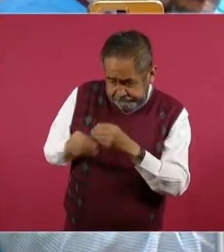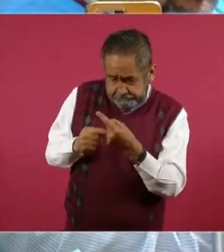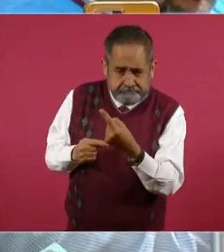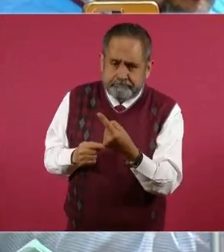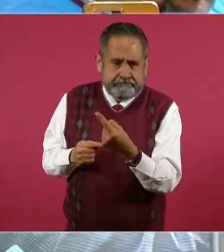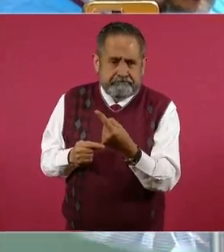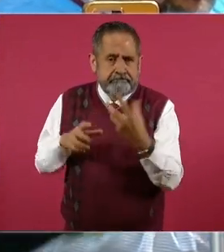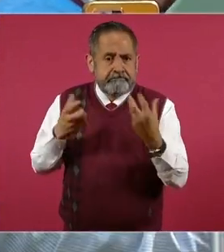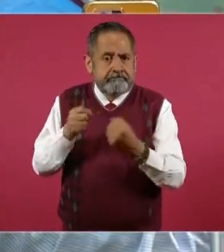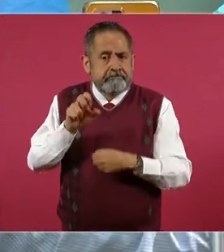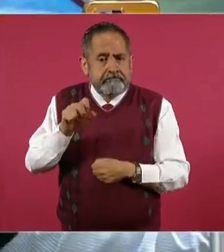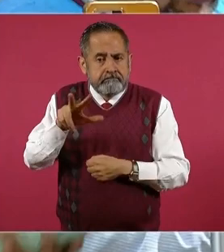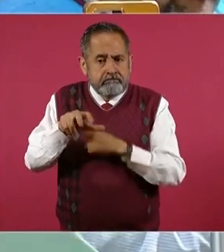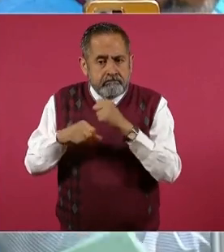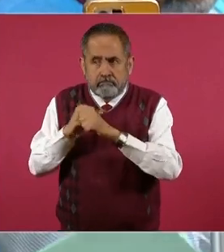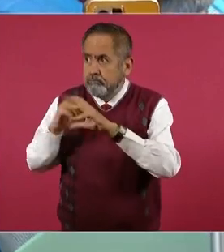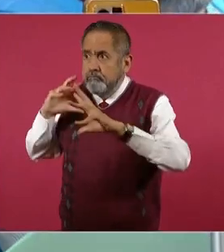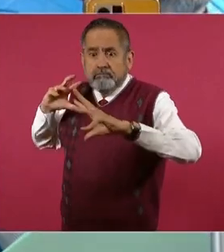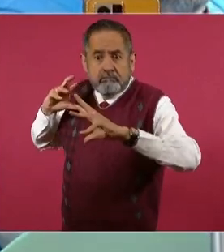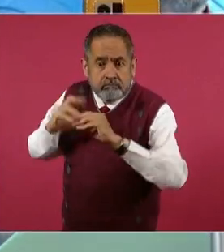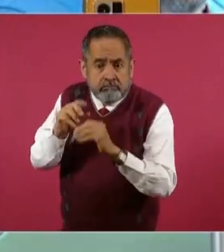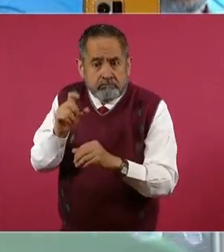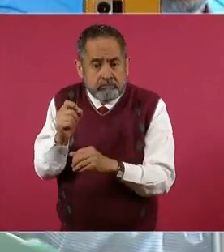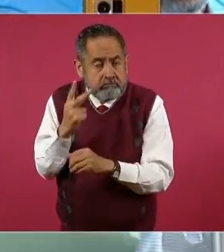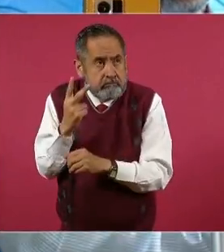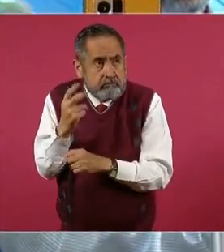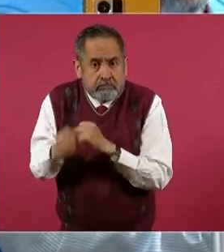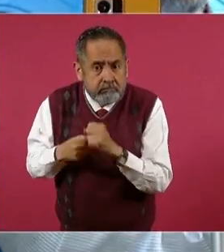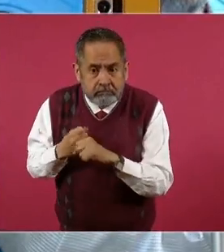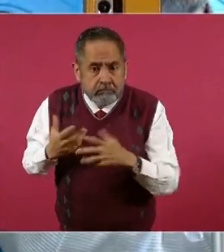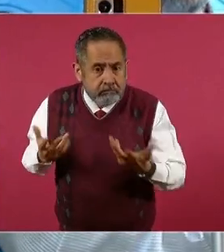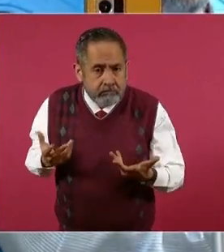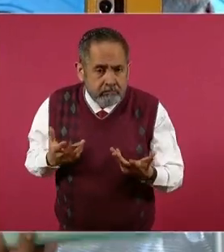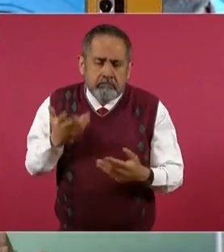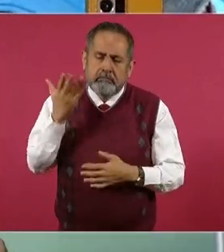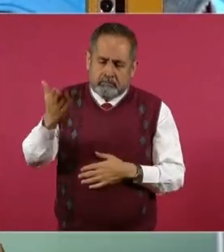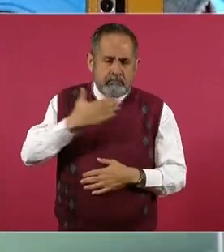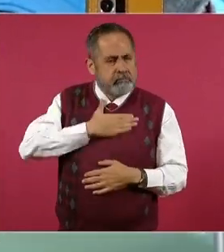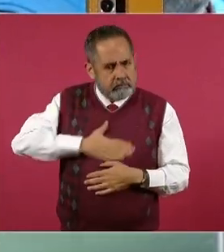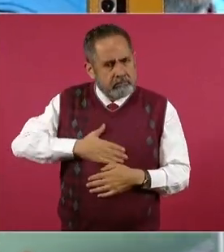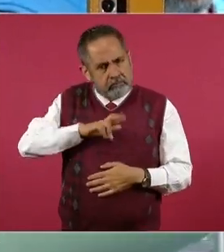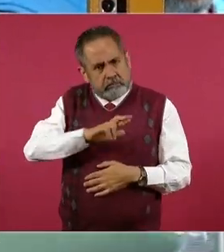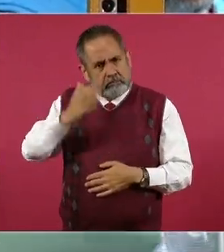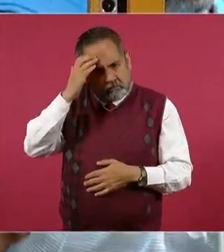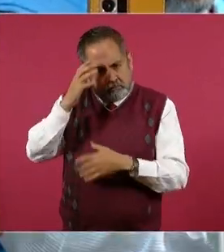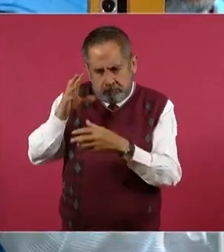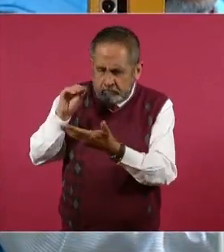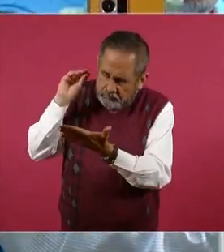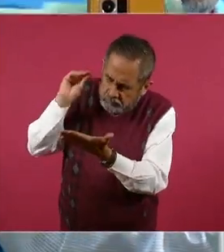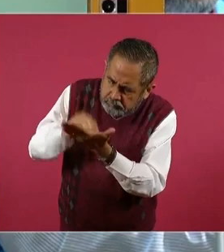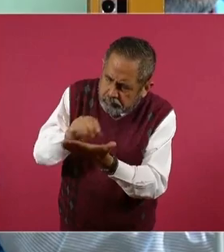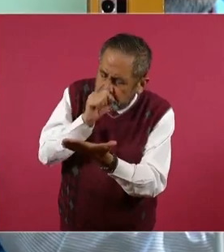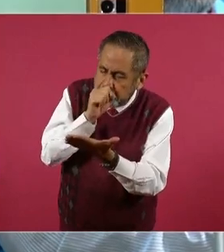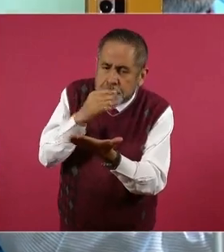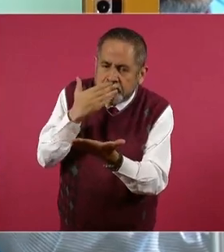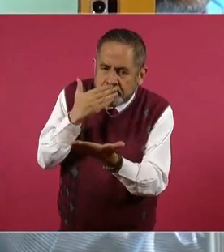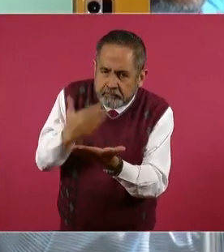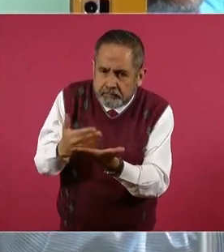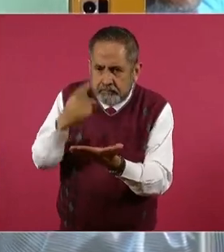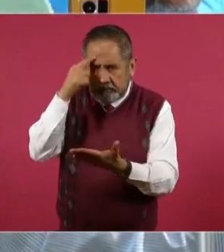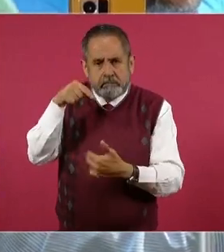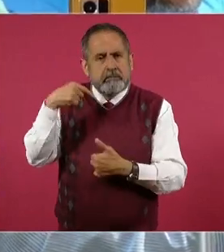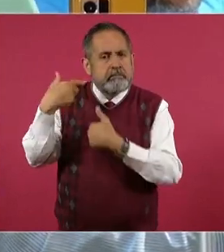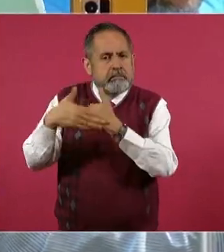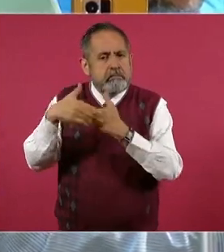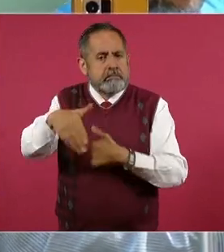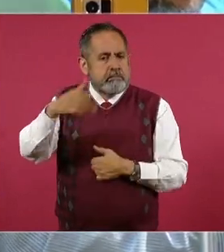él ya tiene 68 años y ya tiene más de 20 y tantos años. Entonces, lo que él pide es que se le reconozca para que ya pueda contar con esos años